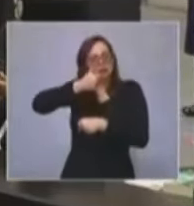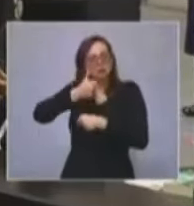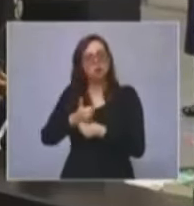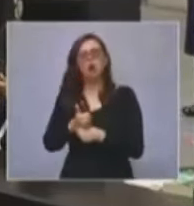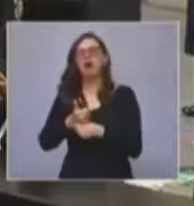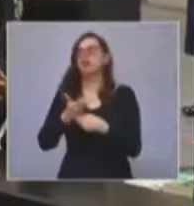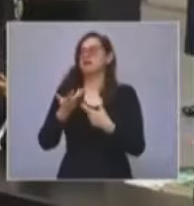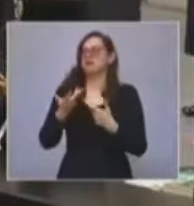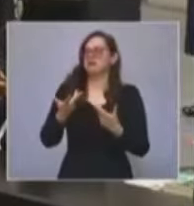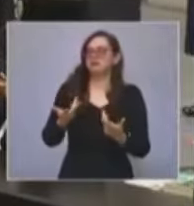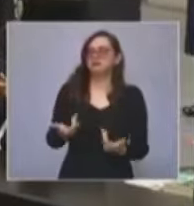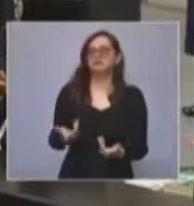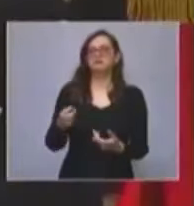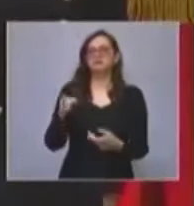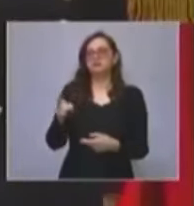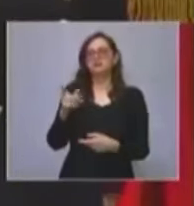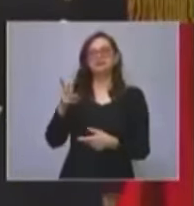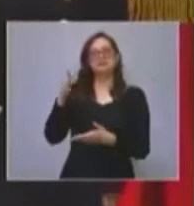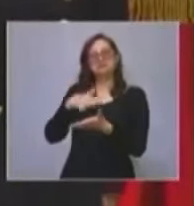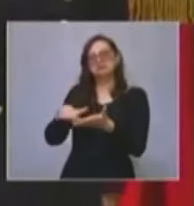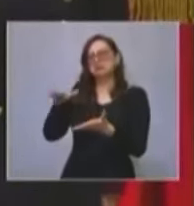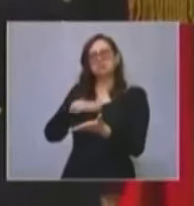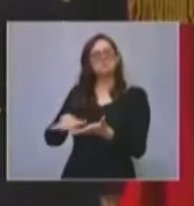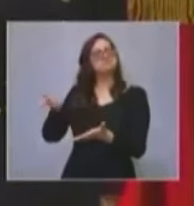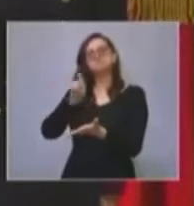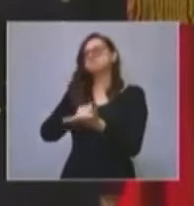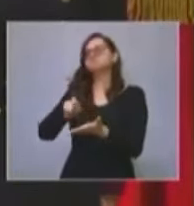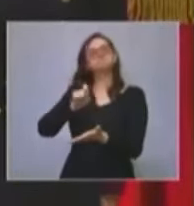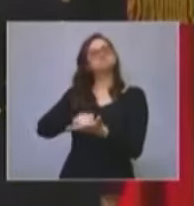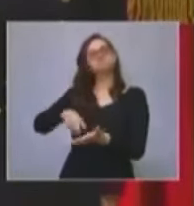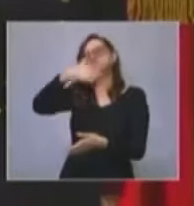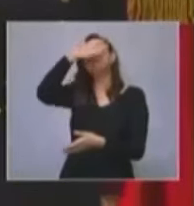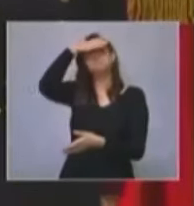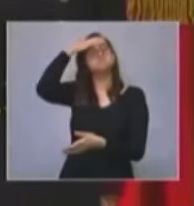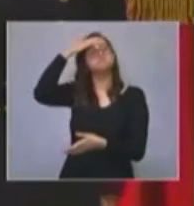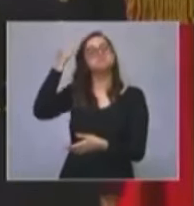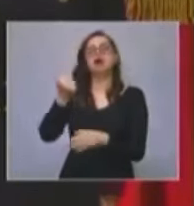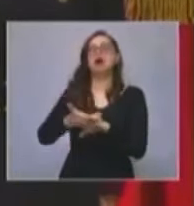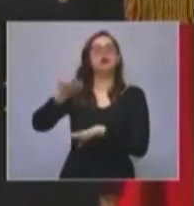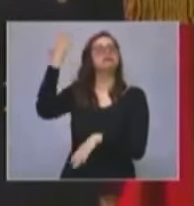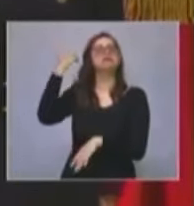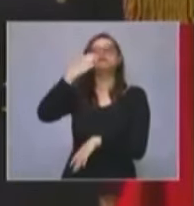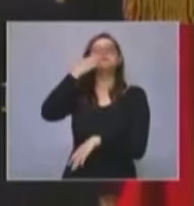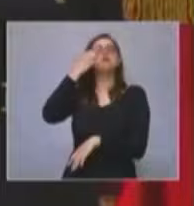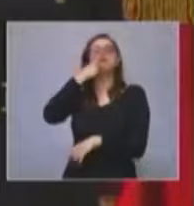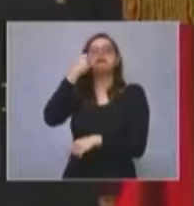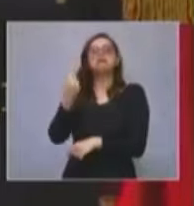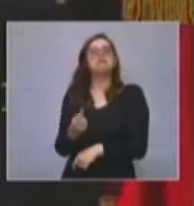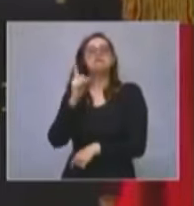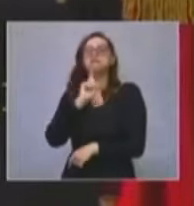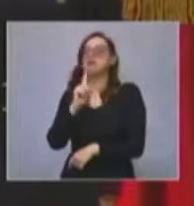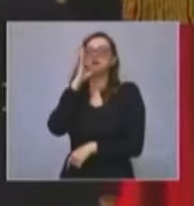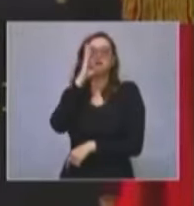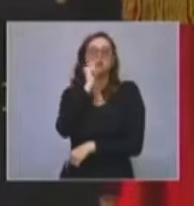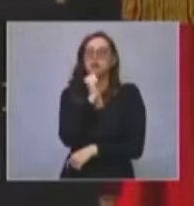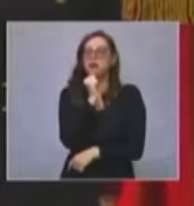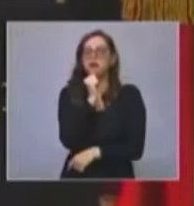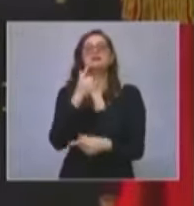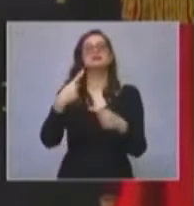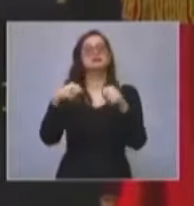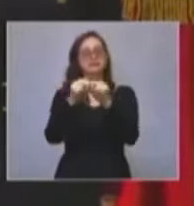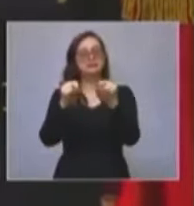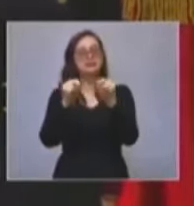latinoamérica no fue invitada la corona a la investidura bueno esto por primera vez ocurre y para mantener su